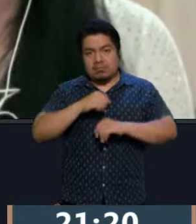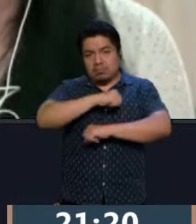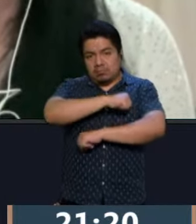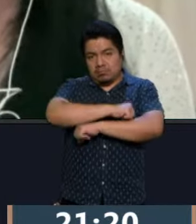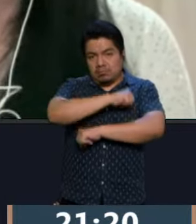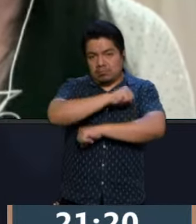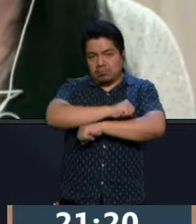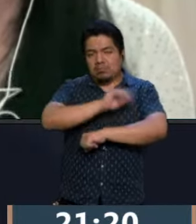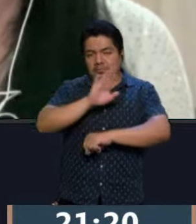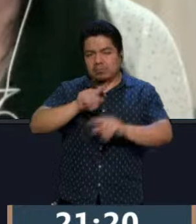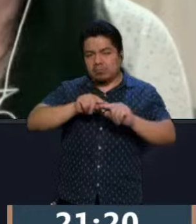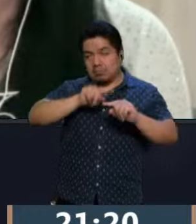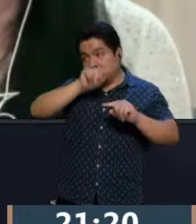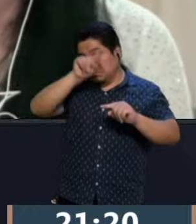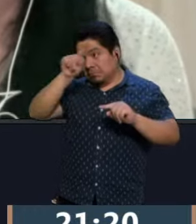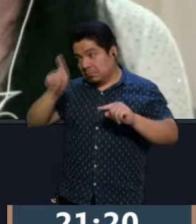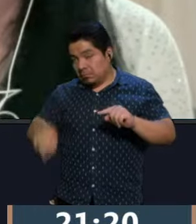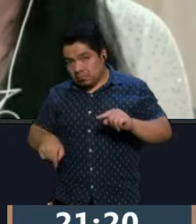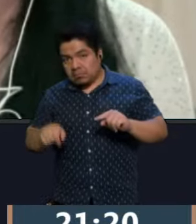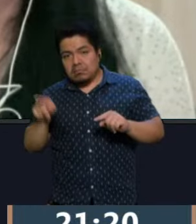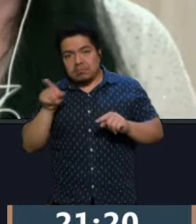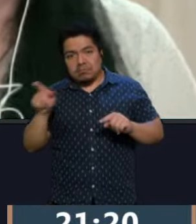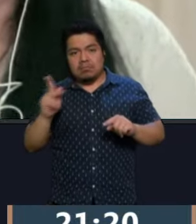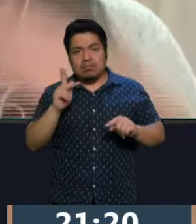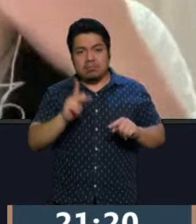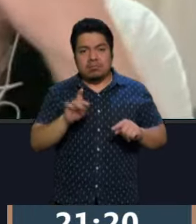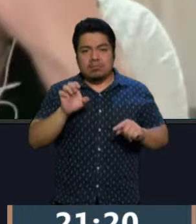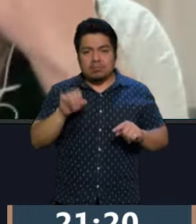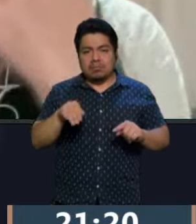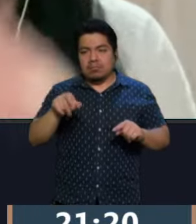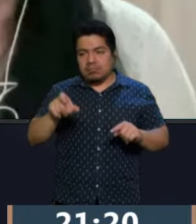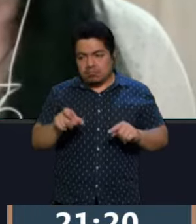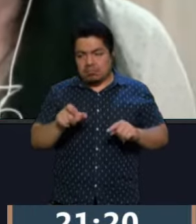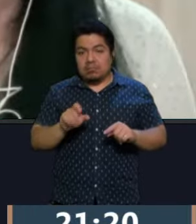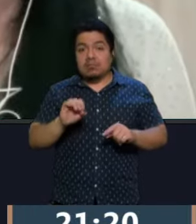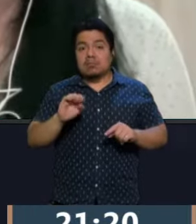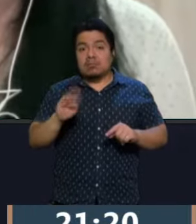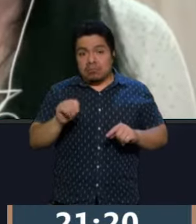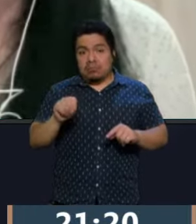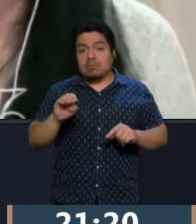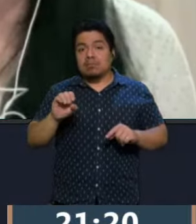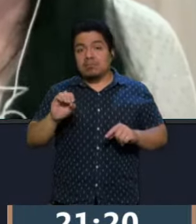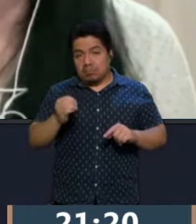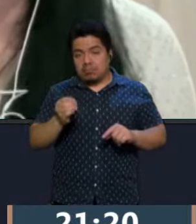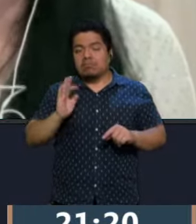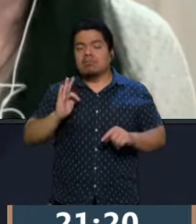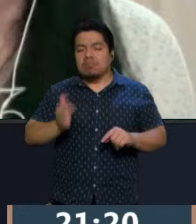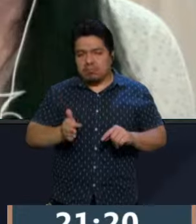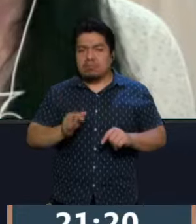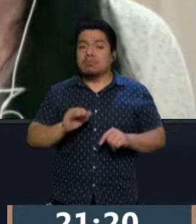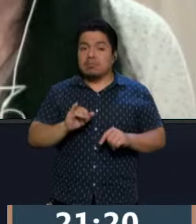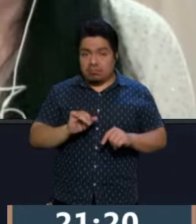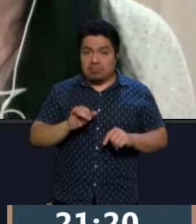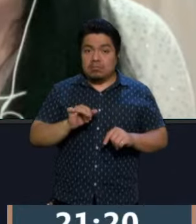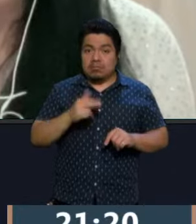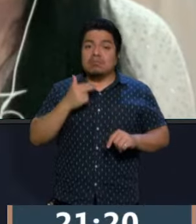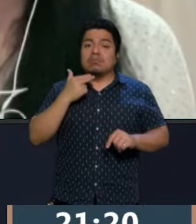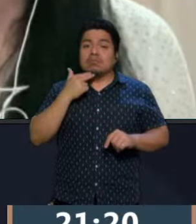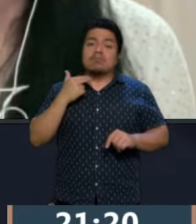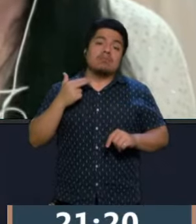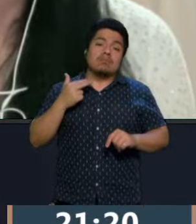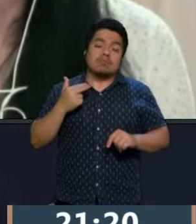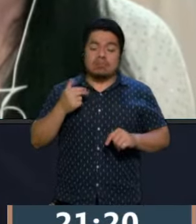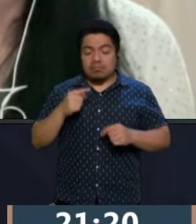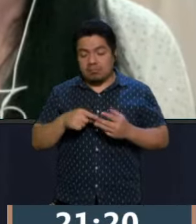presuntamente se tira de la ventana de las instalaciones de Pemex. El 9 de octubre se confirma que sí se trata de un